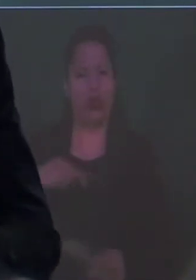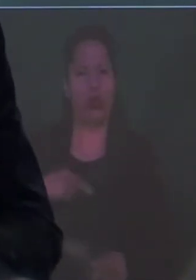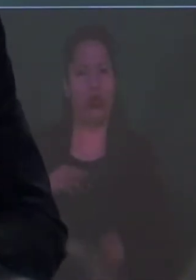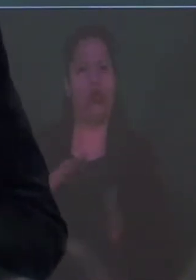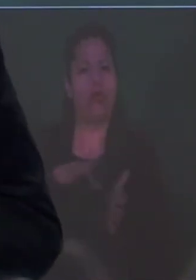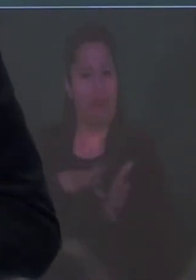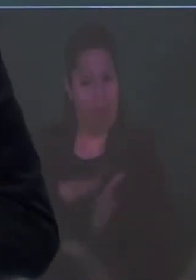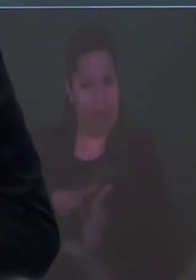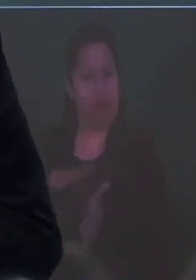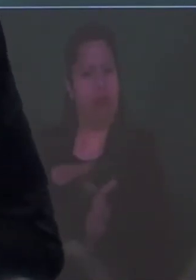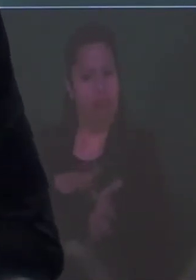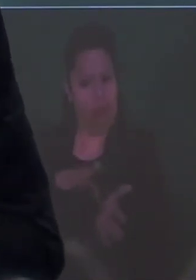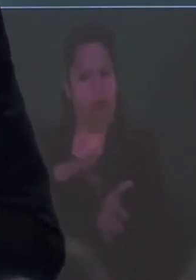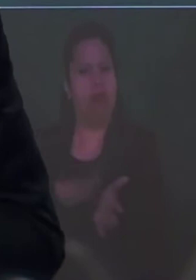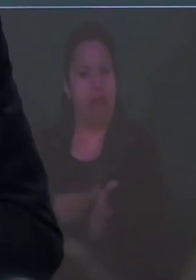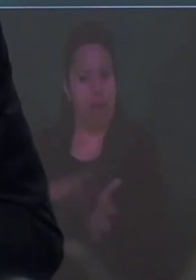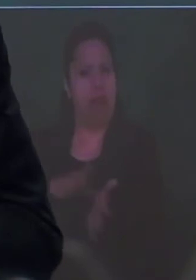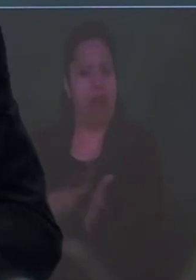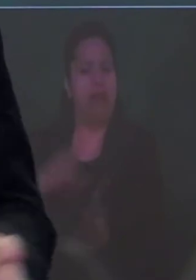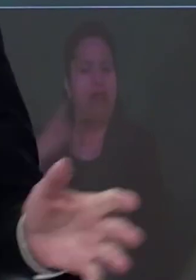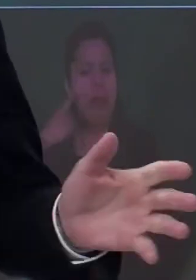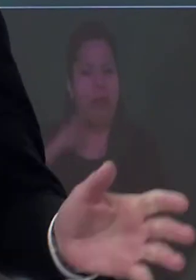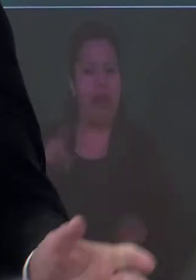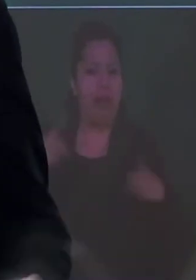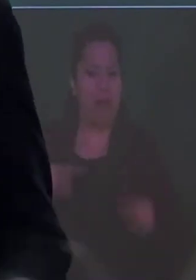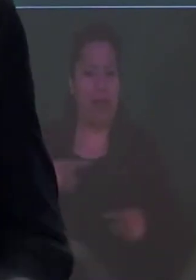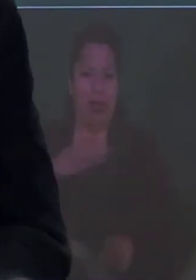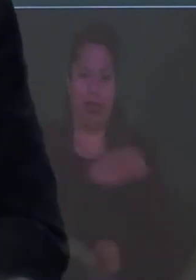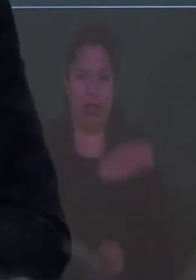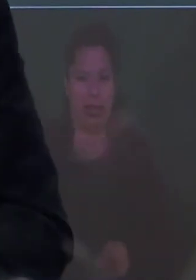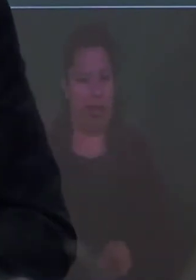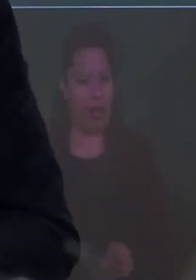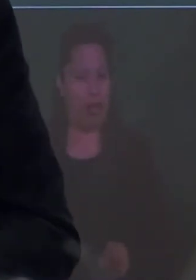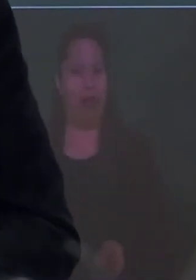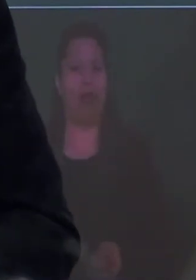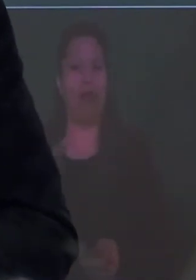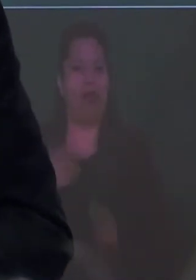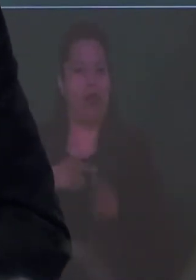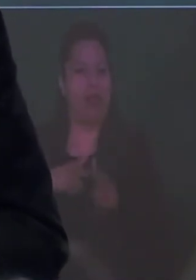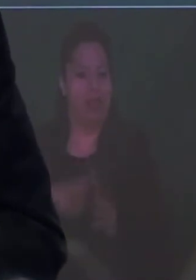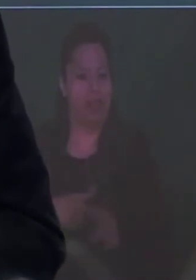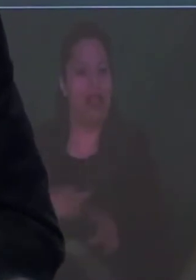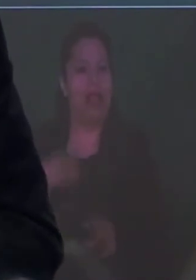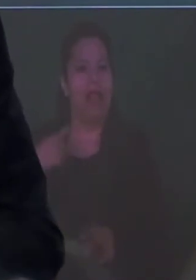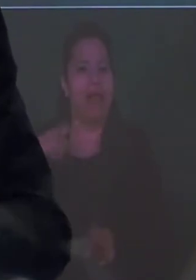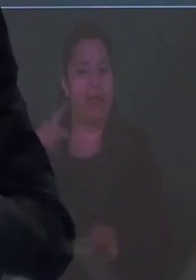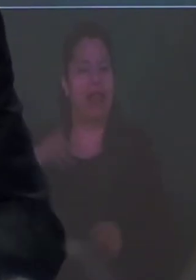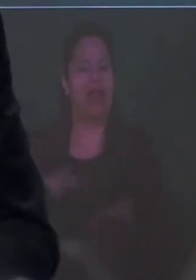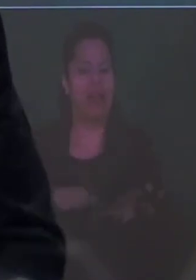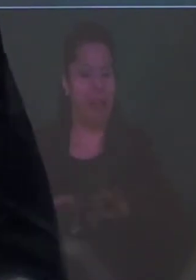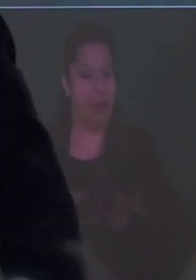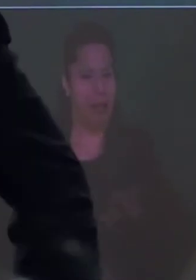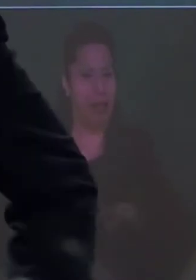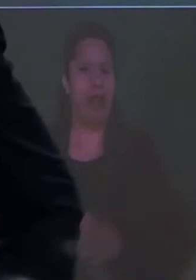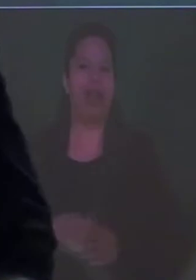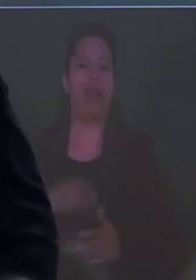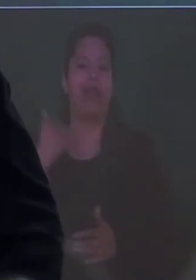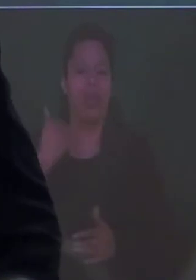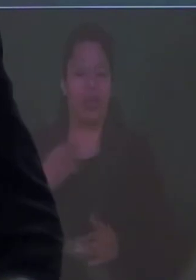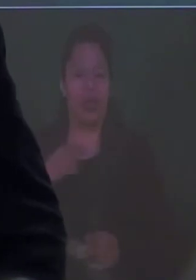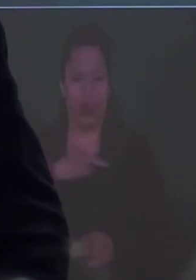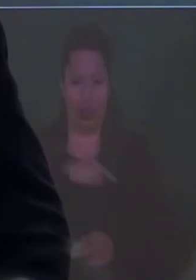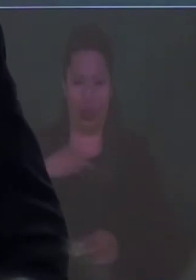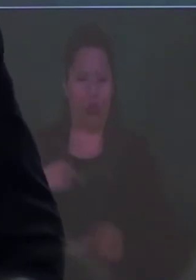maya del aeropuerto felipe ángeles ya administra y gestiona las aduanas además de sus tareas